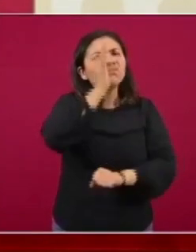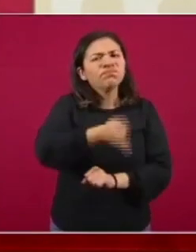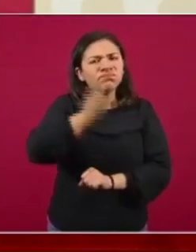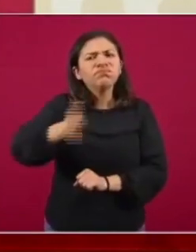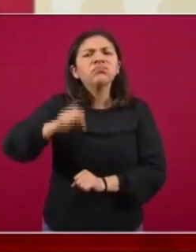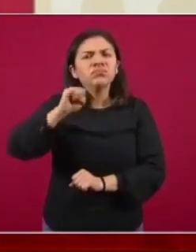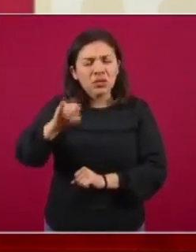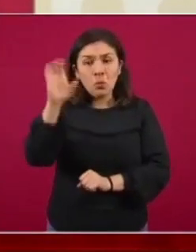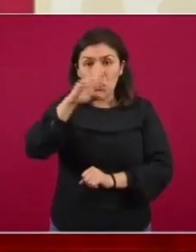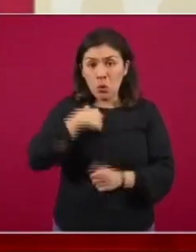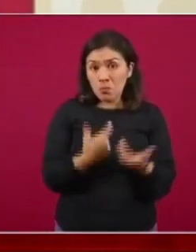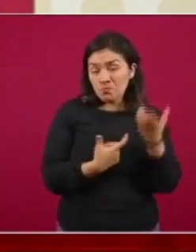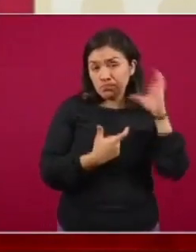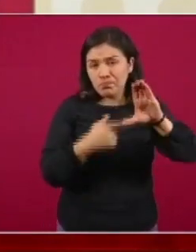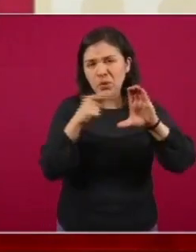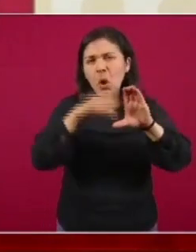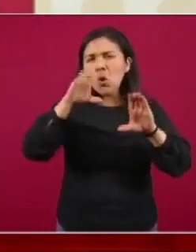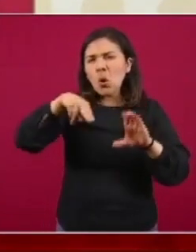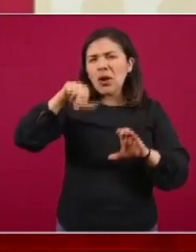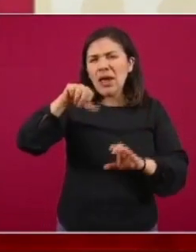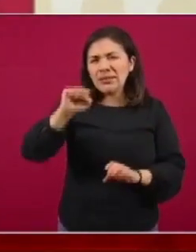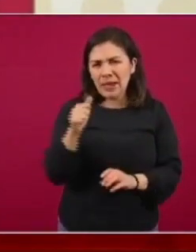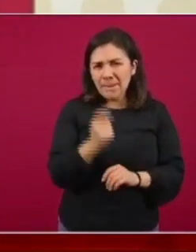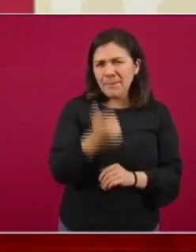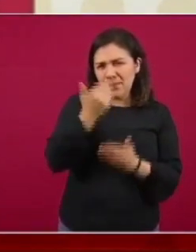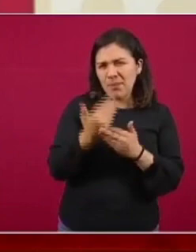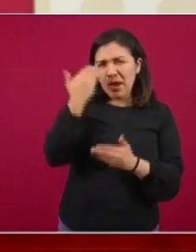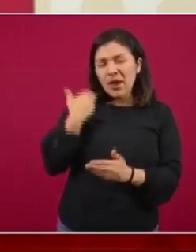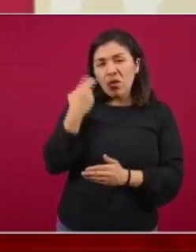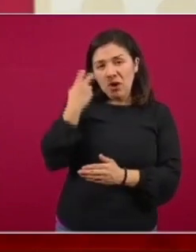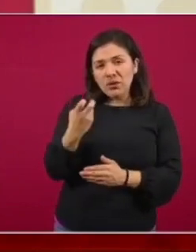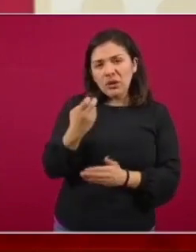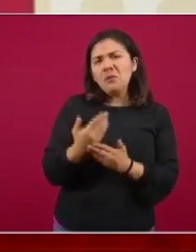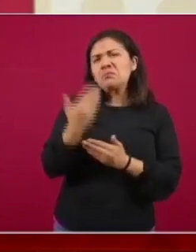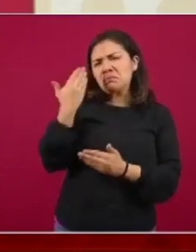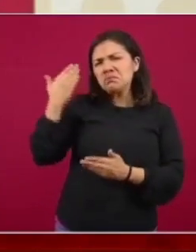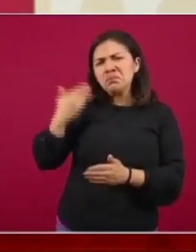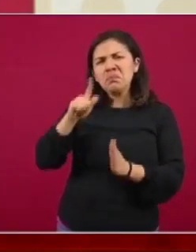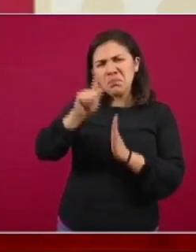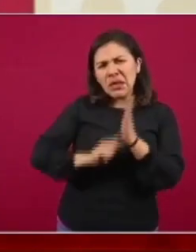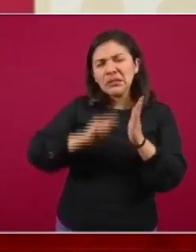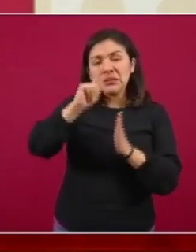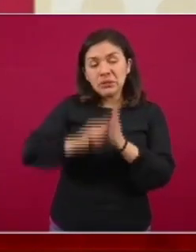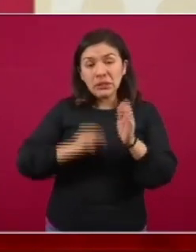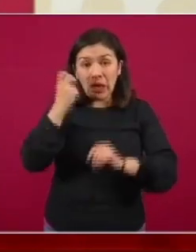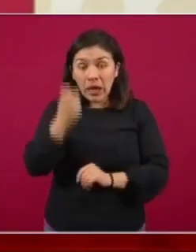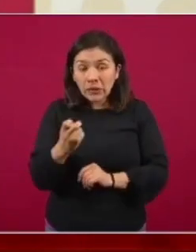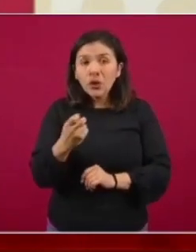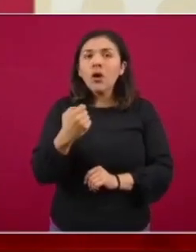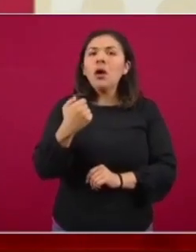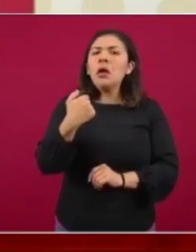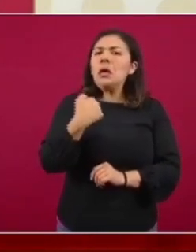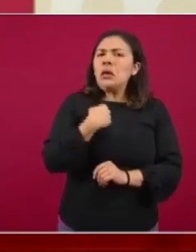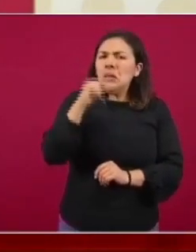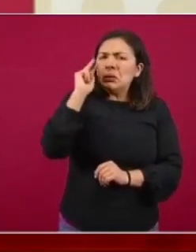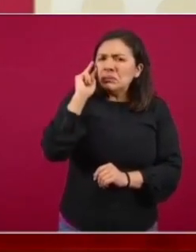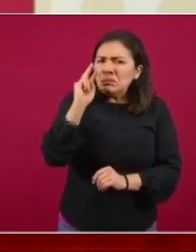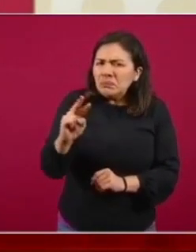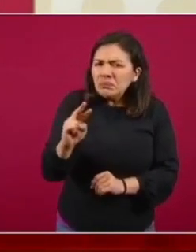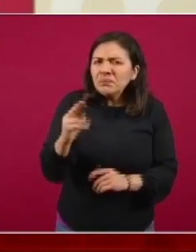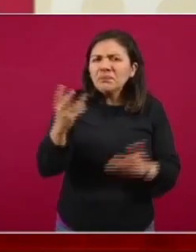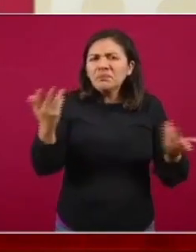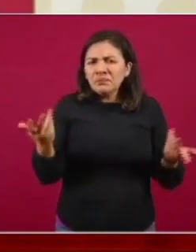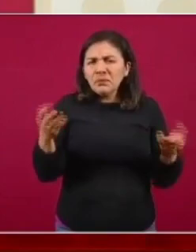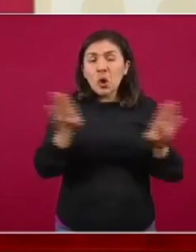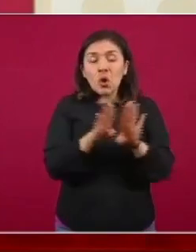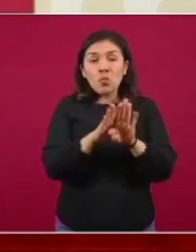entidades. Cuando lo presentamos en CONASA, ya varios meses, vimos,